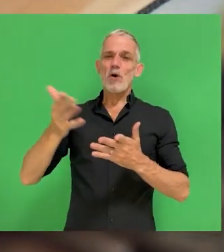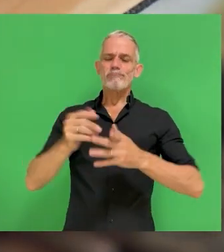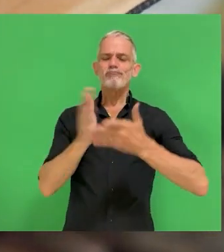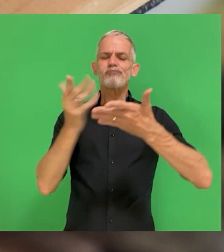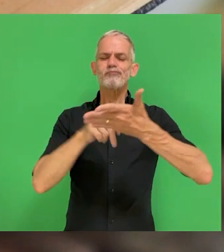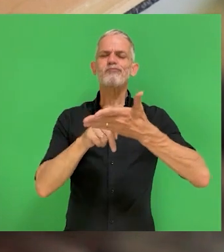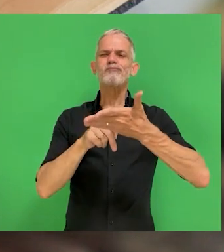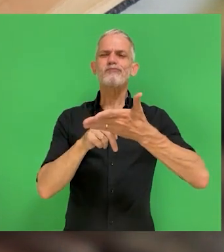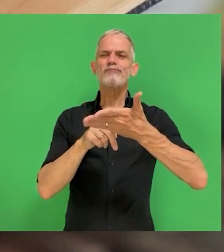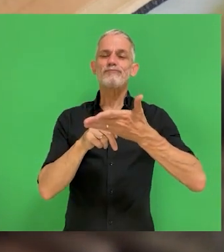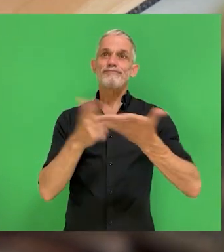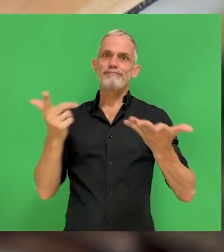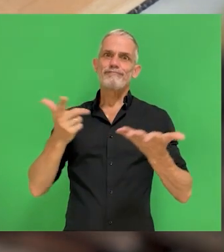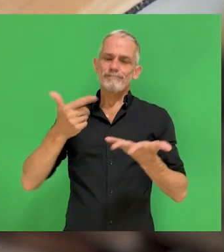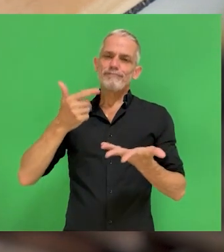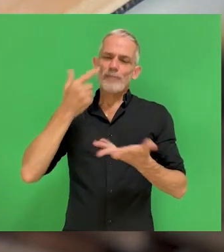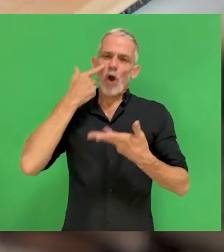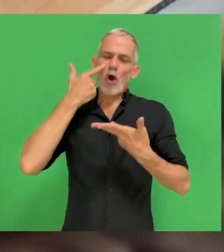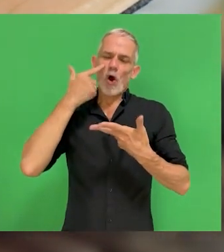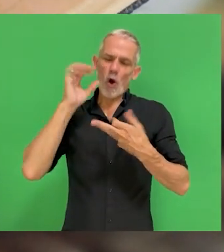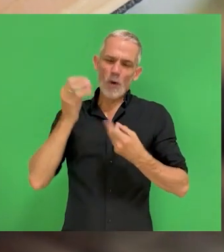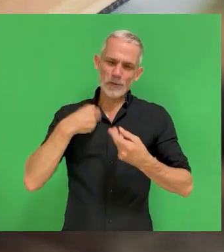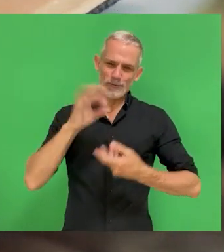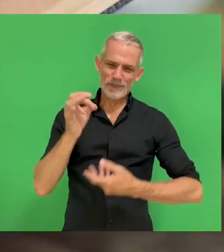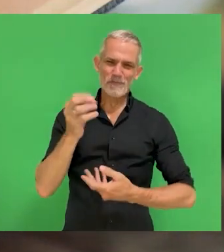claro. Y